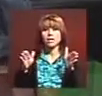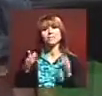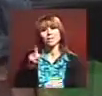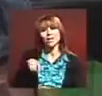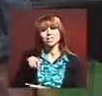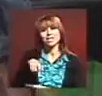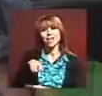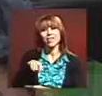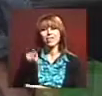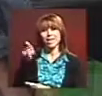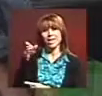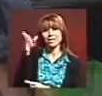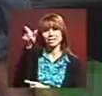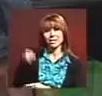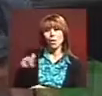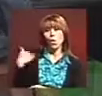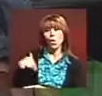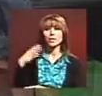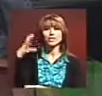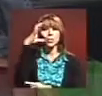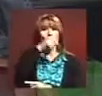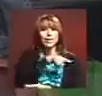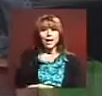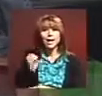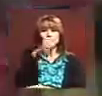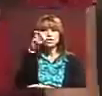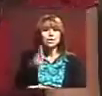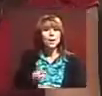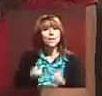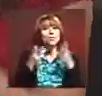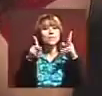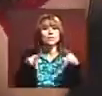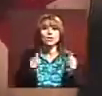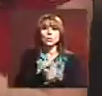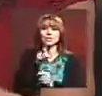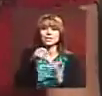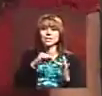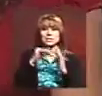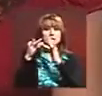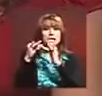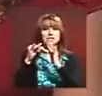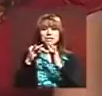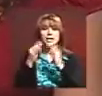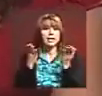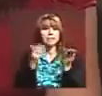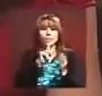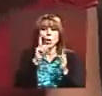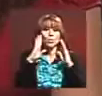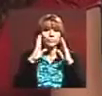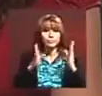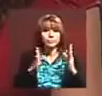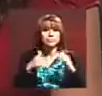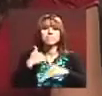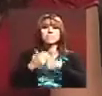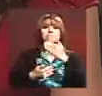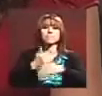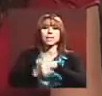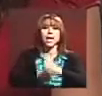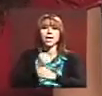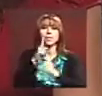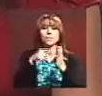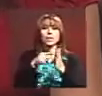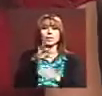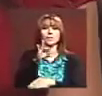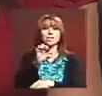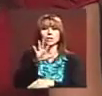muchas personas con necesidades especiales que no están siendo atendidas. Posteriormente, en el año 57, se promulga la